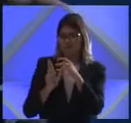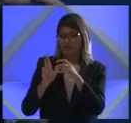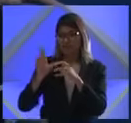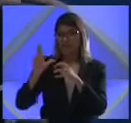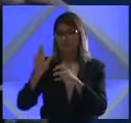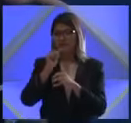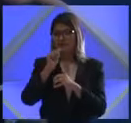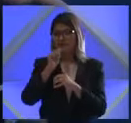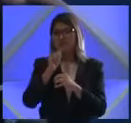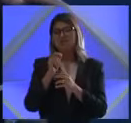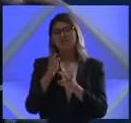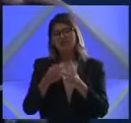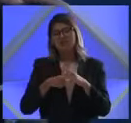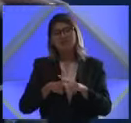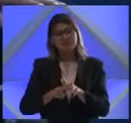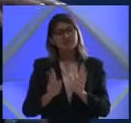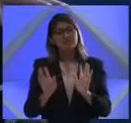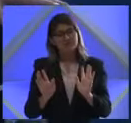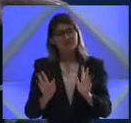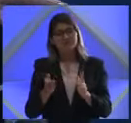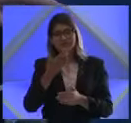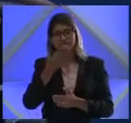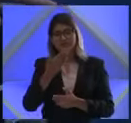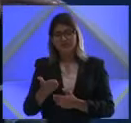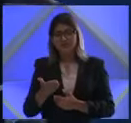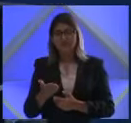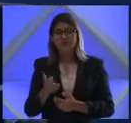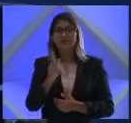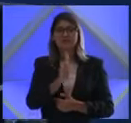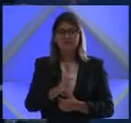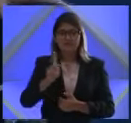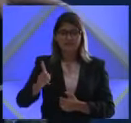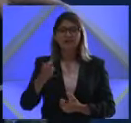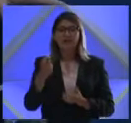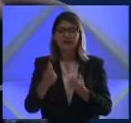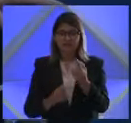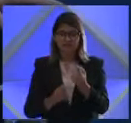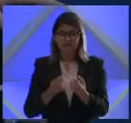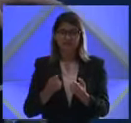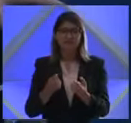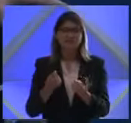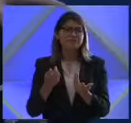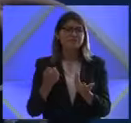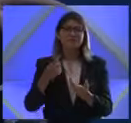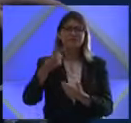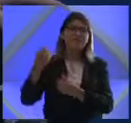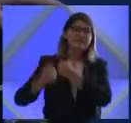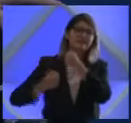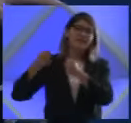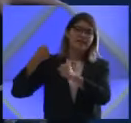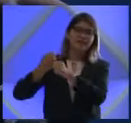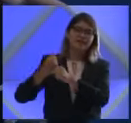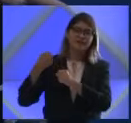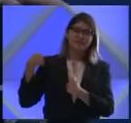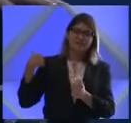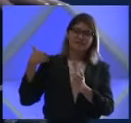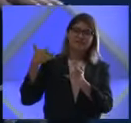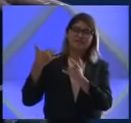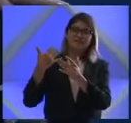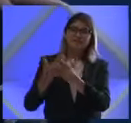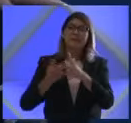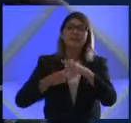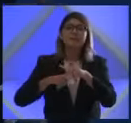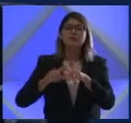es algo similar o como cuando hace poco más de 100 años comenzó la aviación verdad